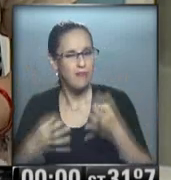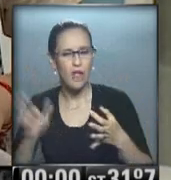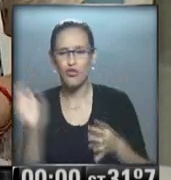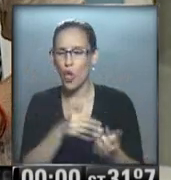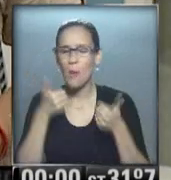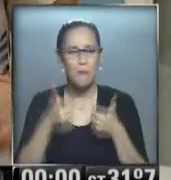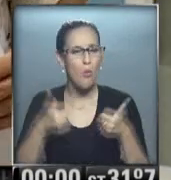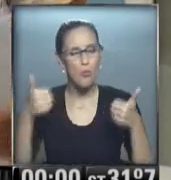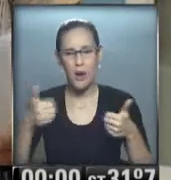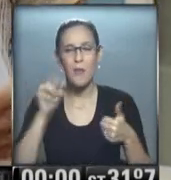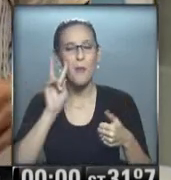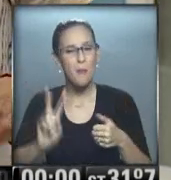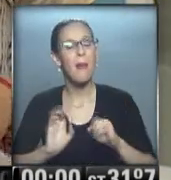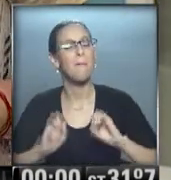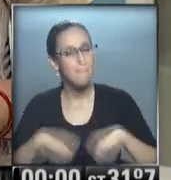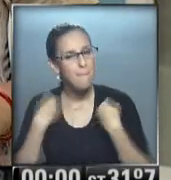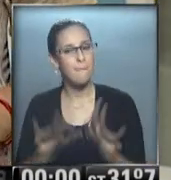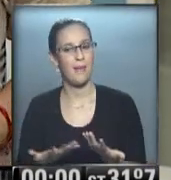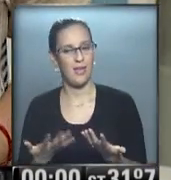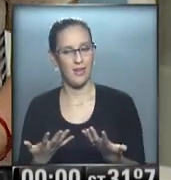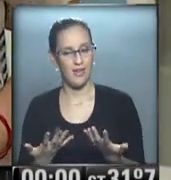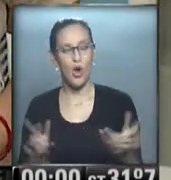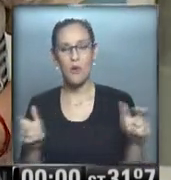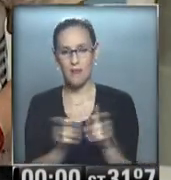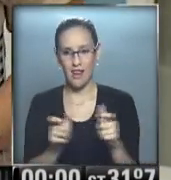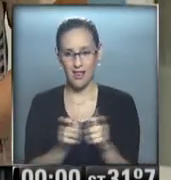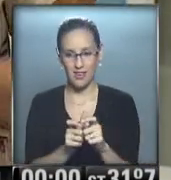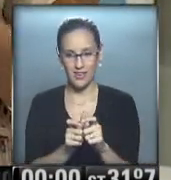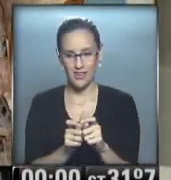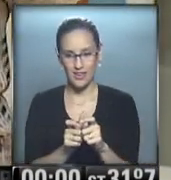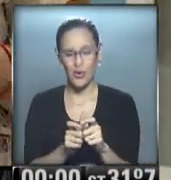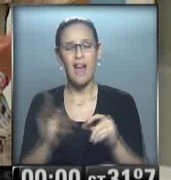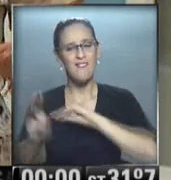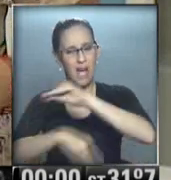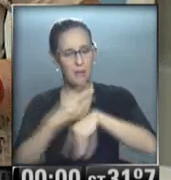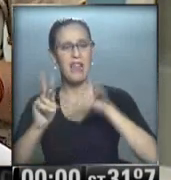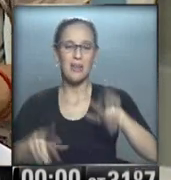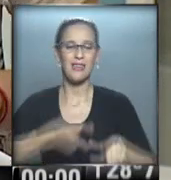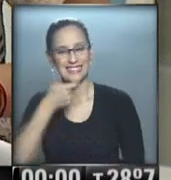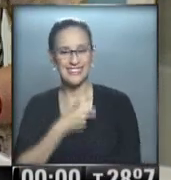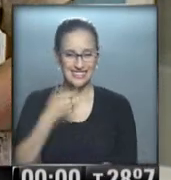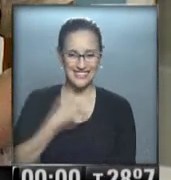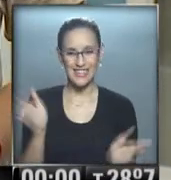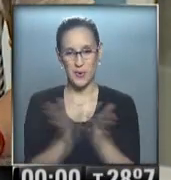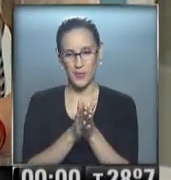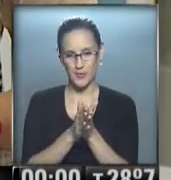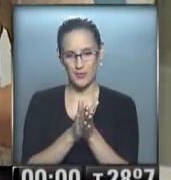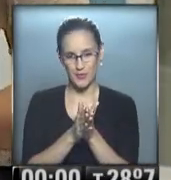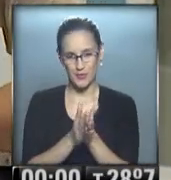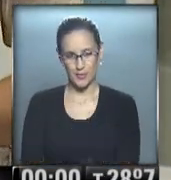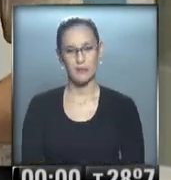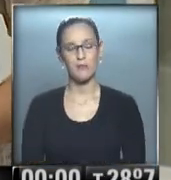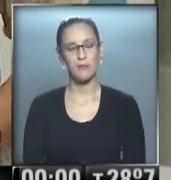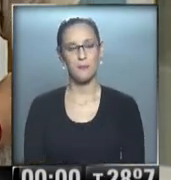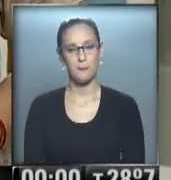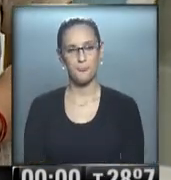modo digital se pueda disfrutar esta película absolutamente familiar y para reírse. Humor bizarro, ya está todo dicho. Los Bañeros Más Locos del